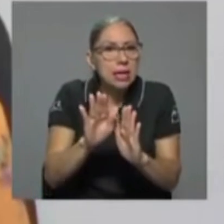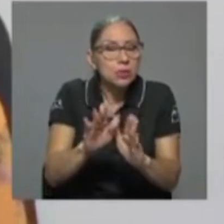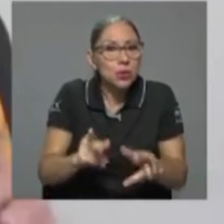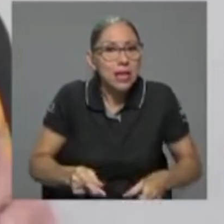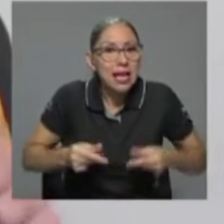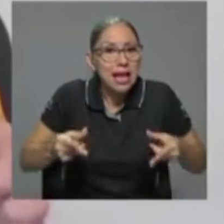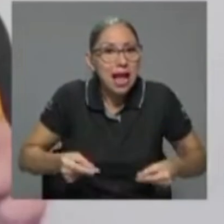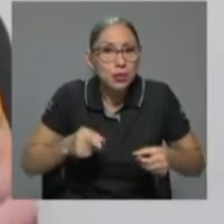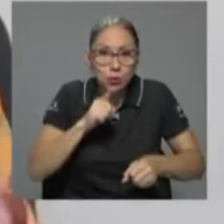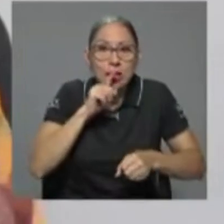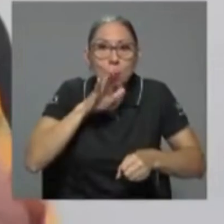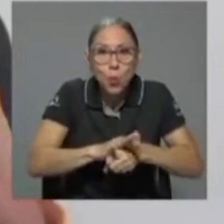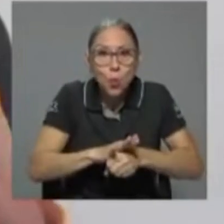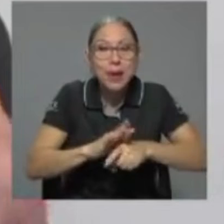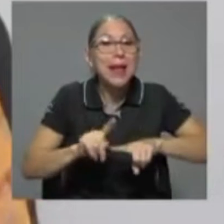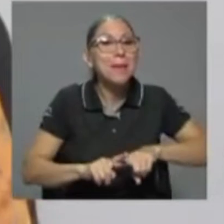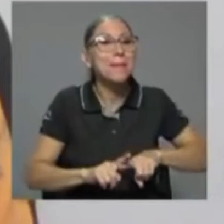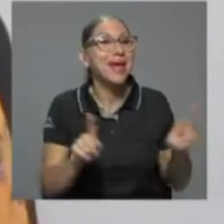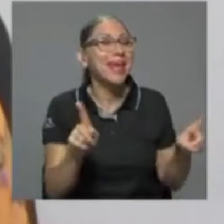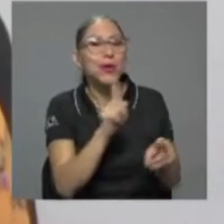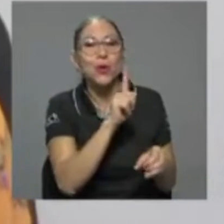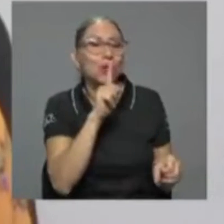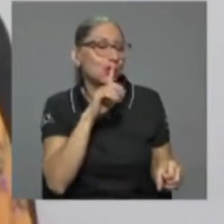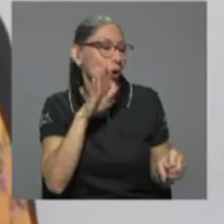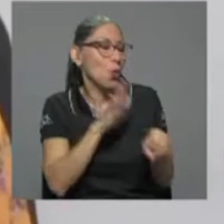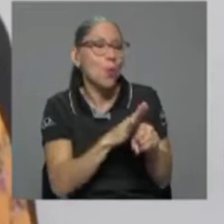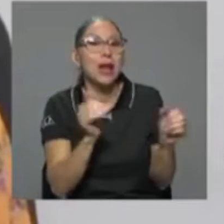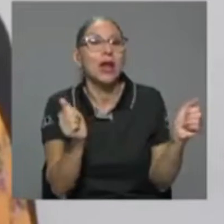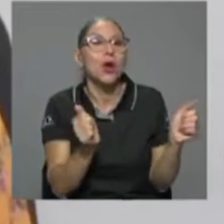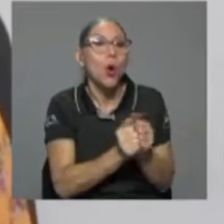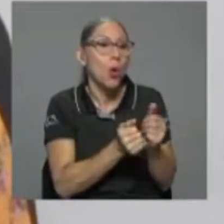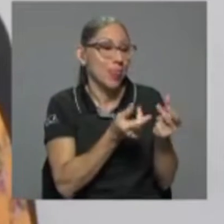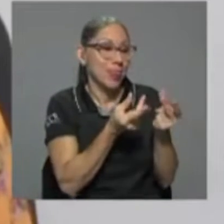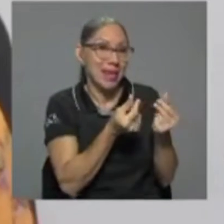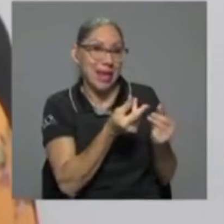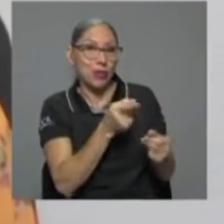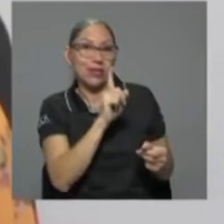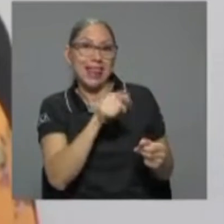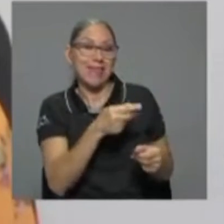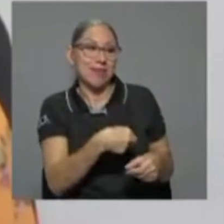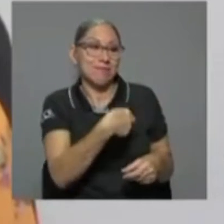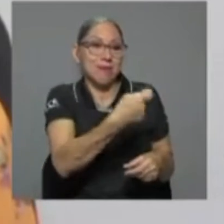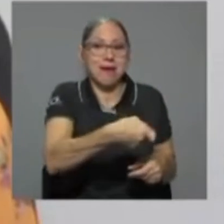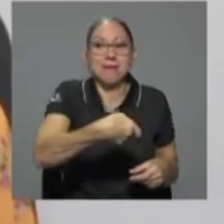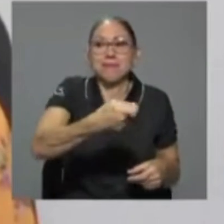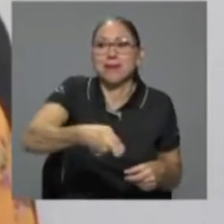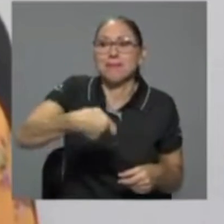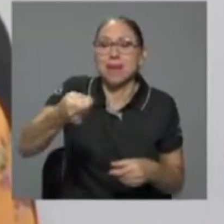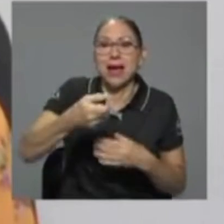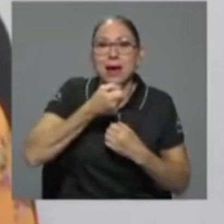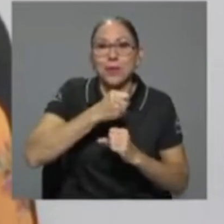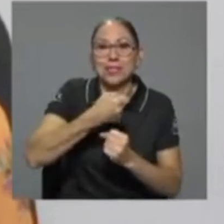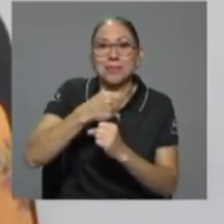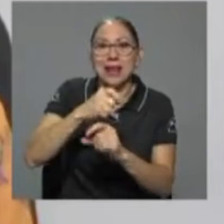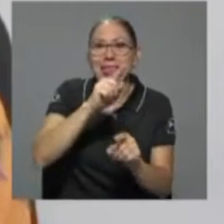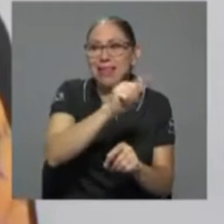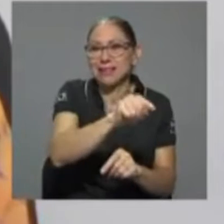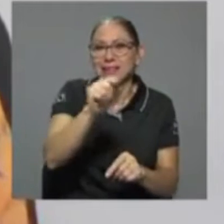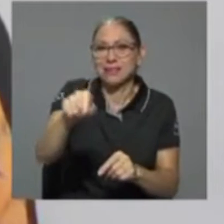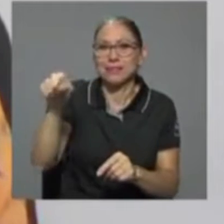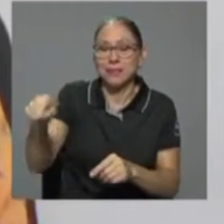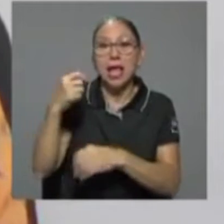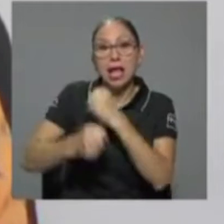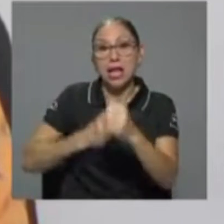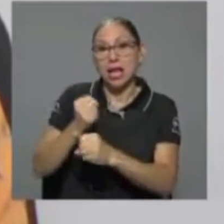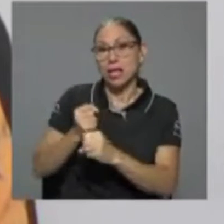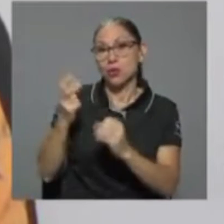cumple en los recursos que tenían que transferirse a las municipalidades. Para el 2021, el gasto